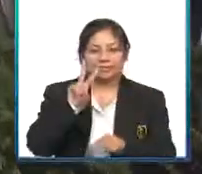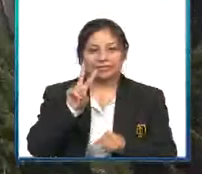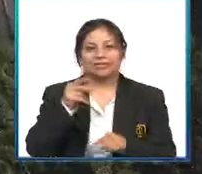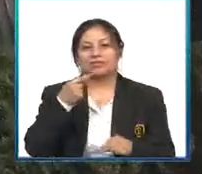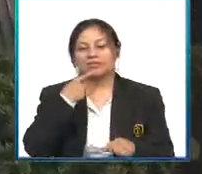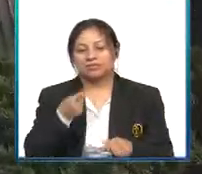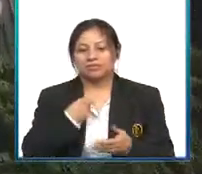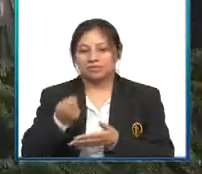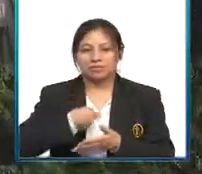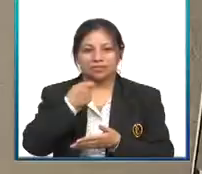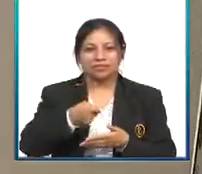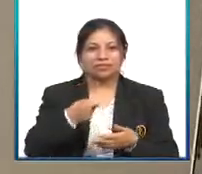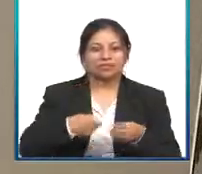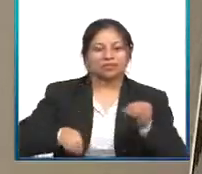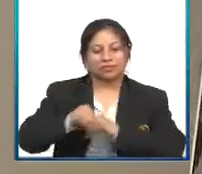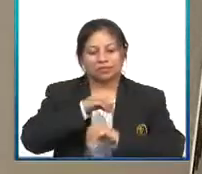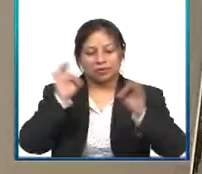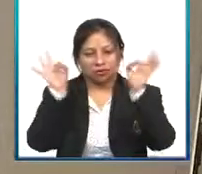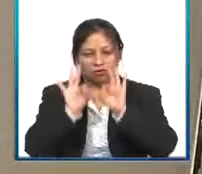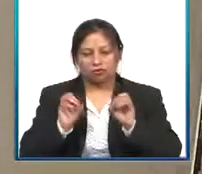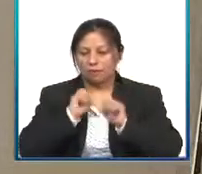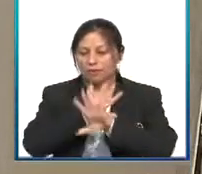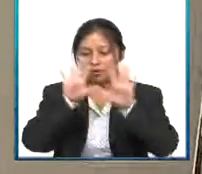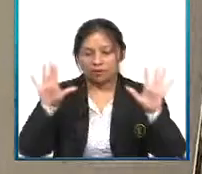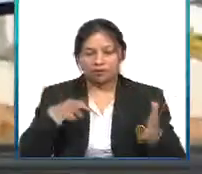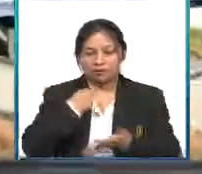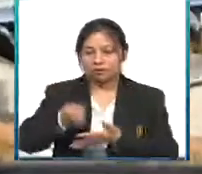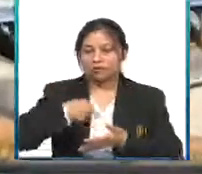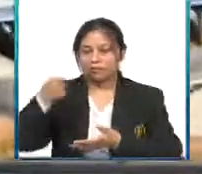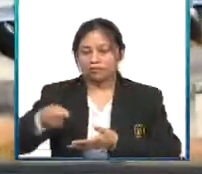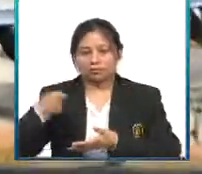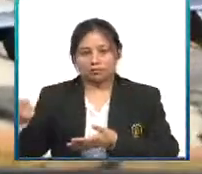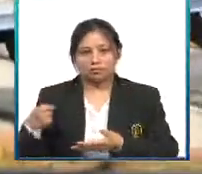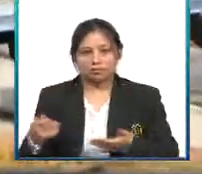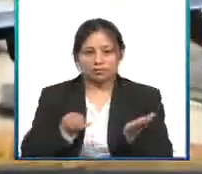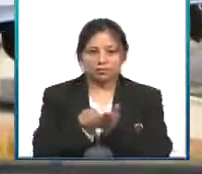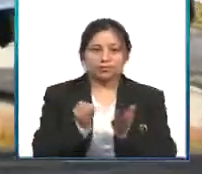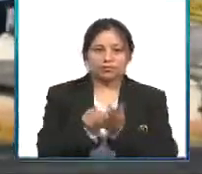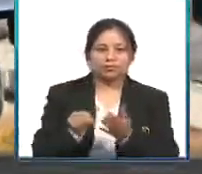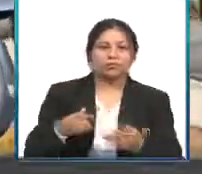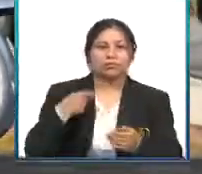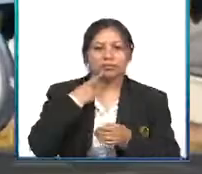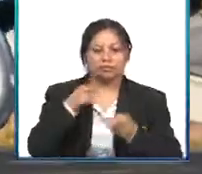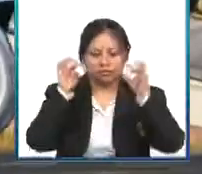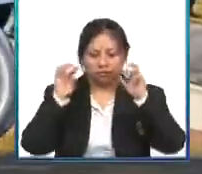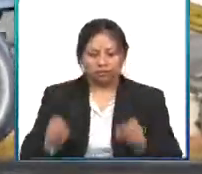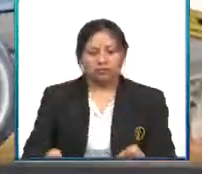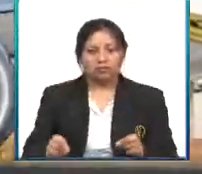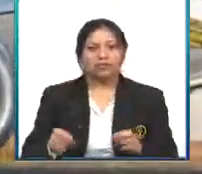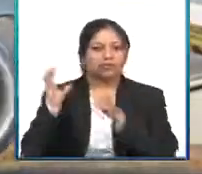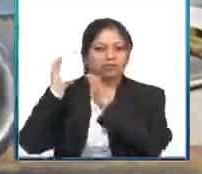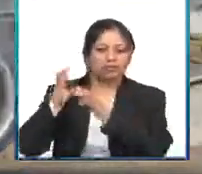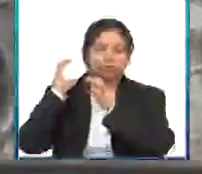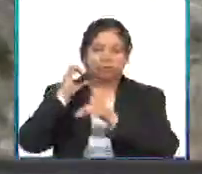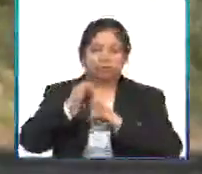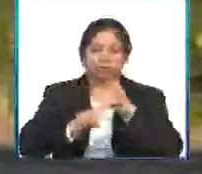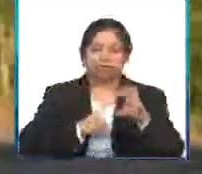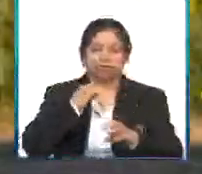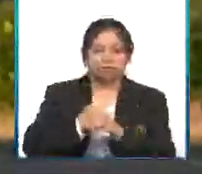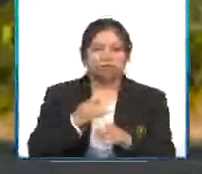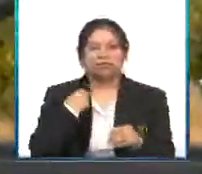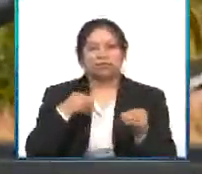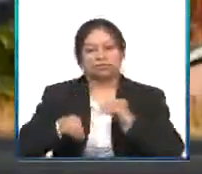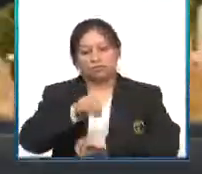Actualización Tributaria, que permite formular mecanismos claros de tributación y gastos para la industria de transporte aéreo de personas y carga internacional. Con